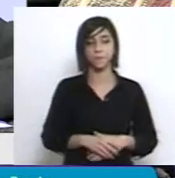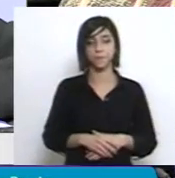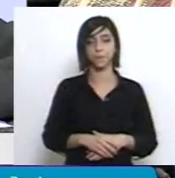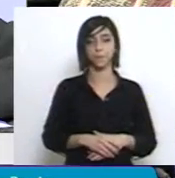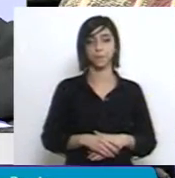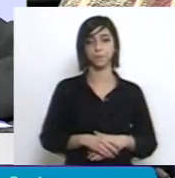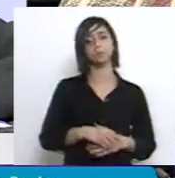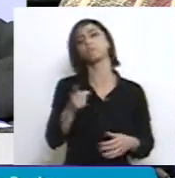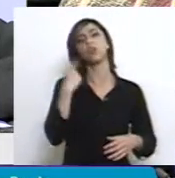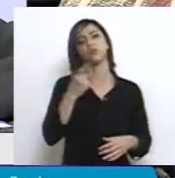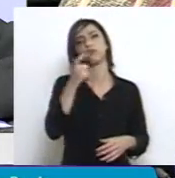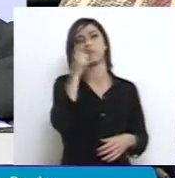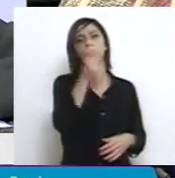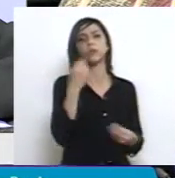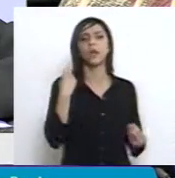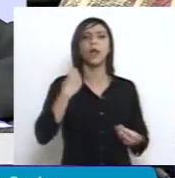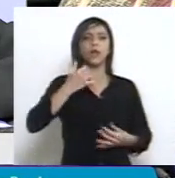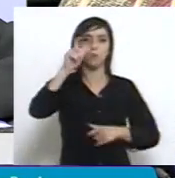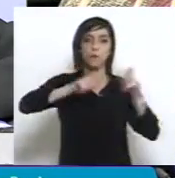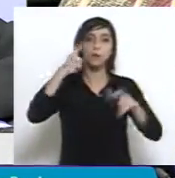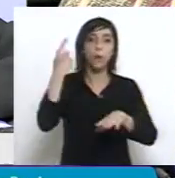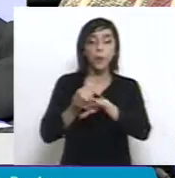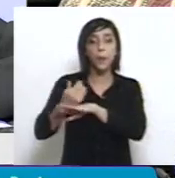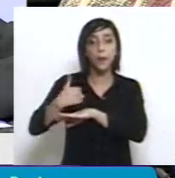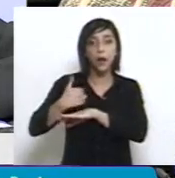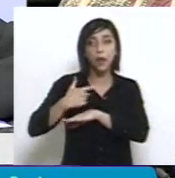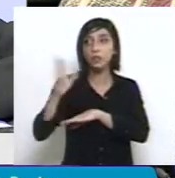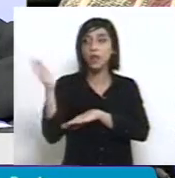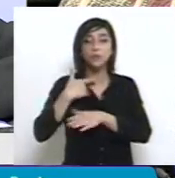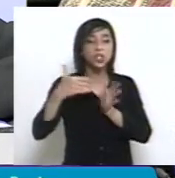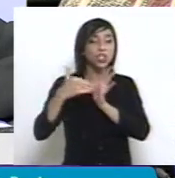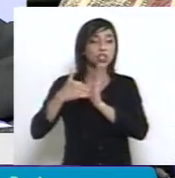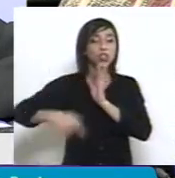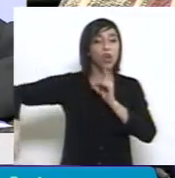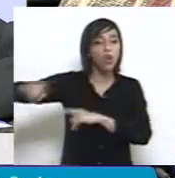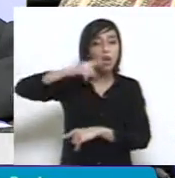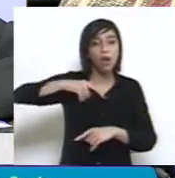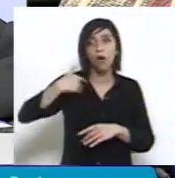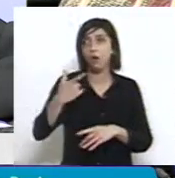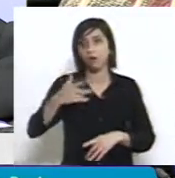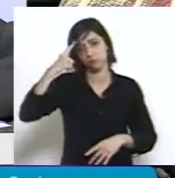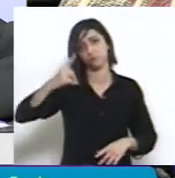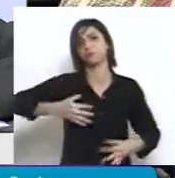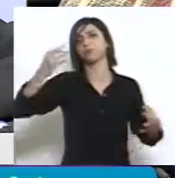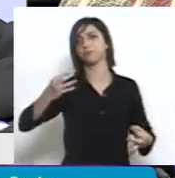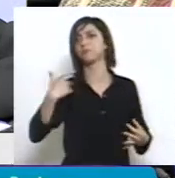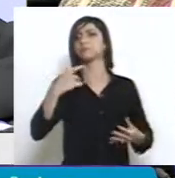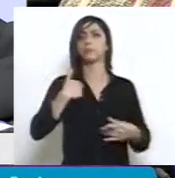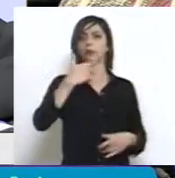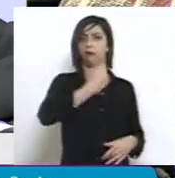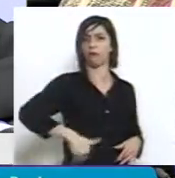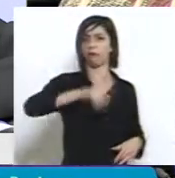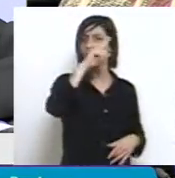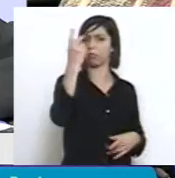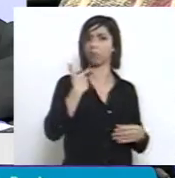que hay millones de ciudadanos que creen en el rol de redistribuidor social que le